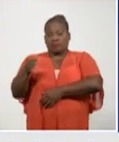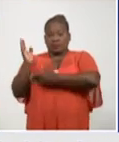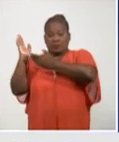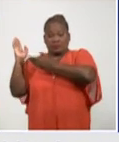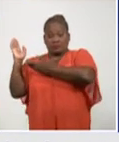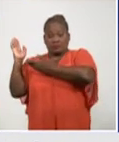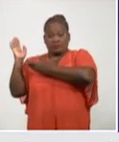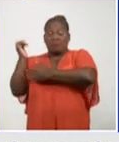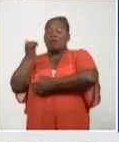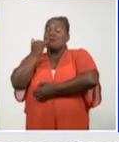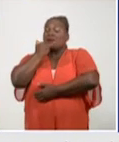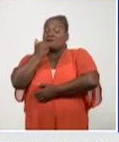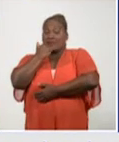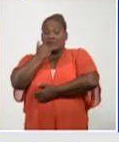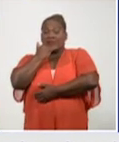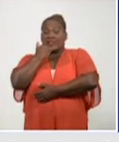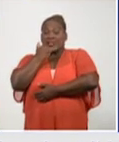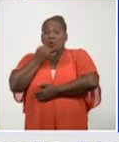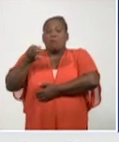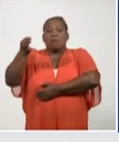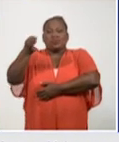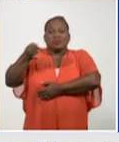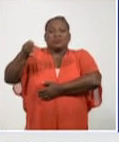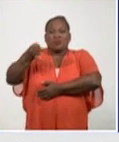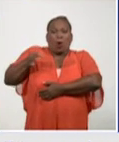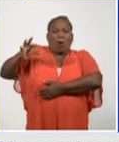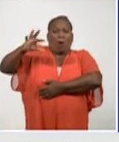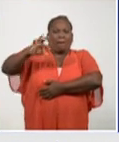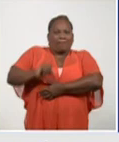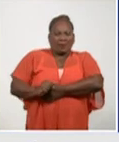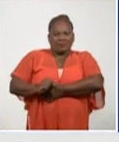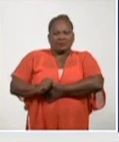afectación es en todos los municipios. Y